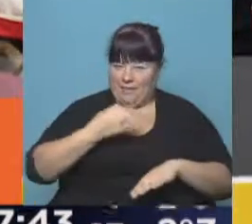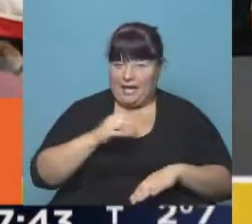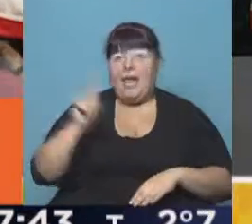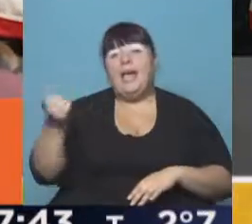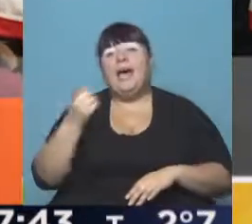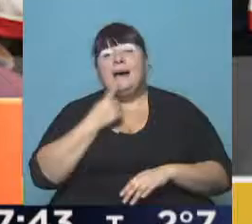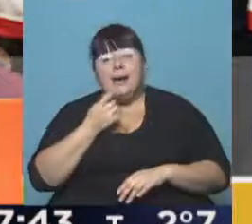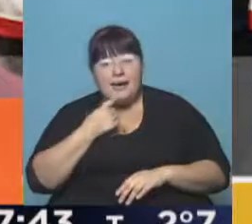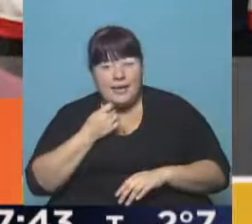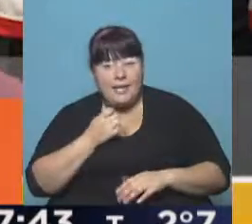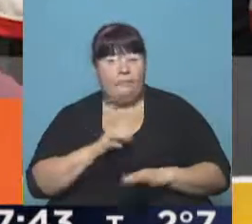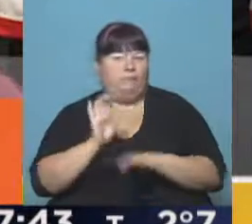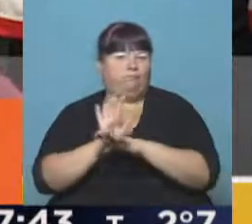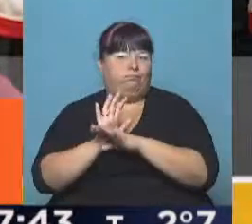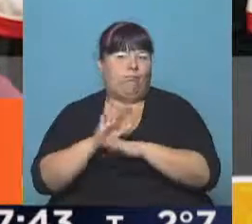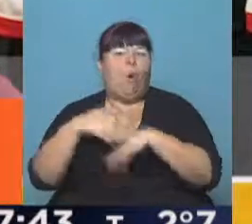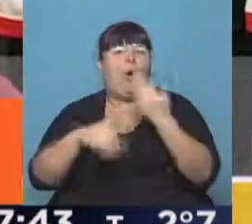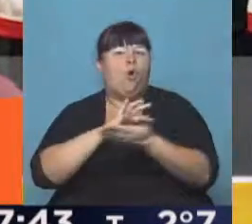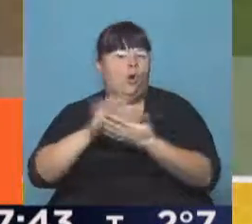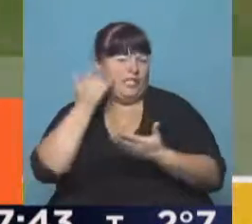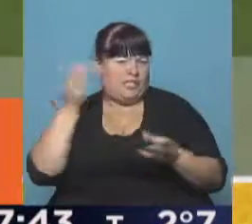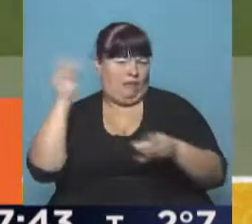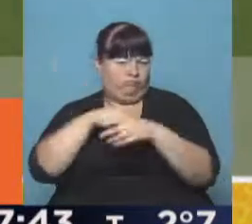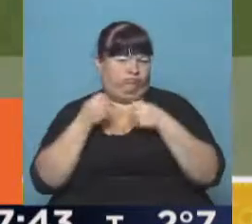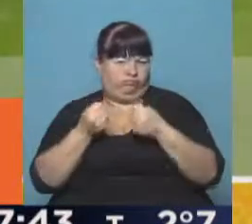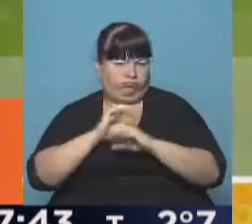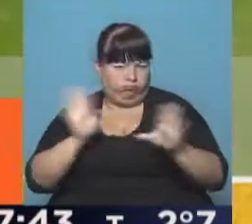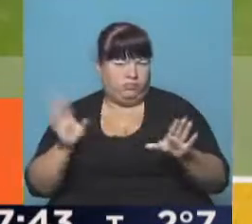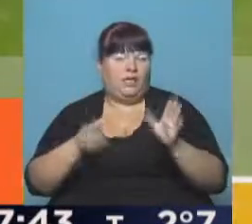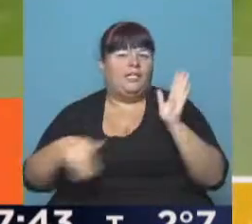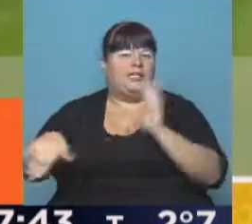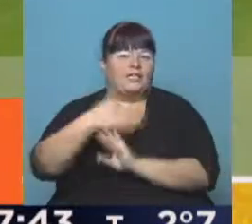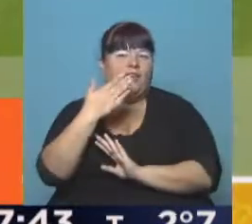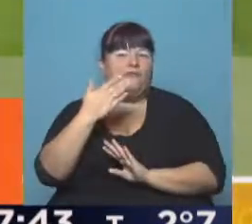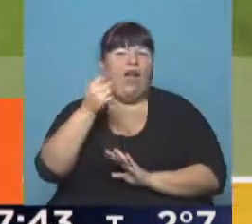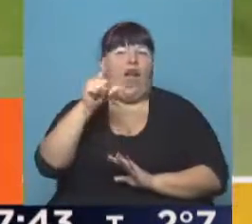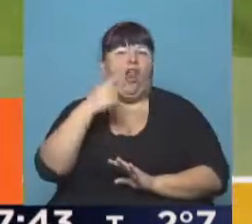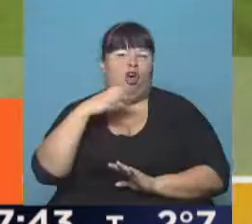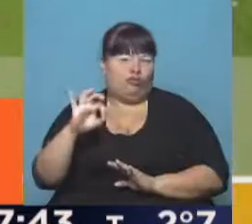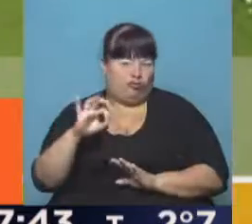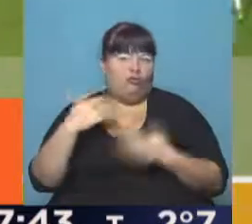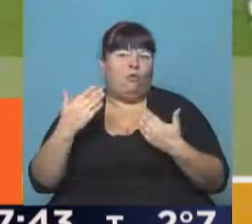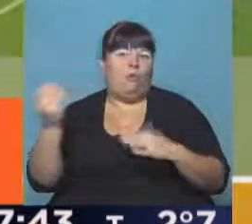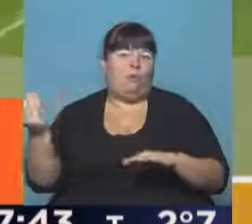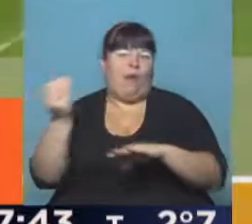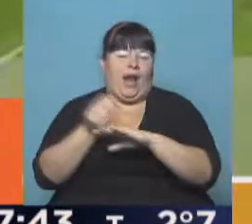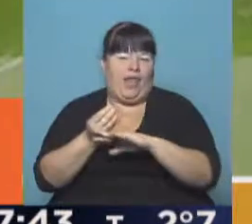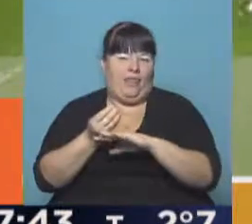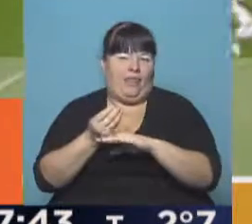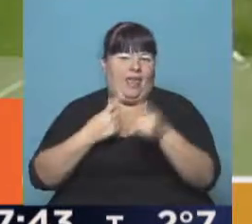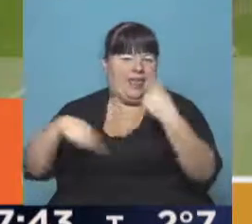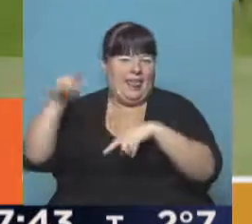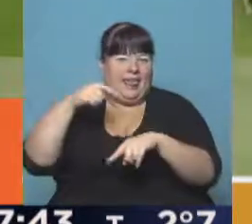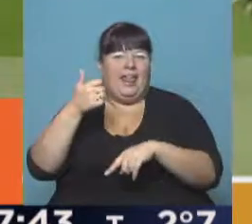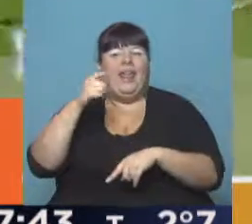River, prácticamente los refuerzos ya están todos consolidados. La salida de Iván Alonso permite que la gestión